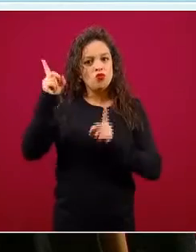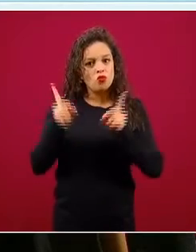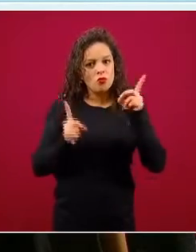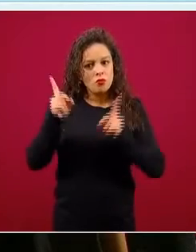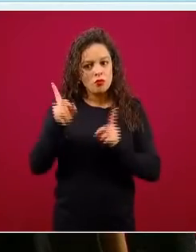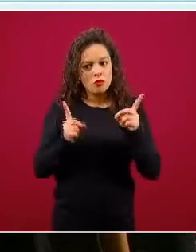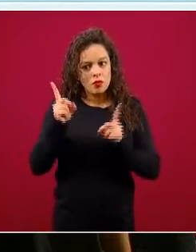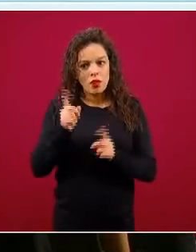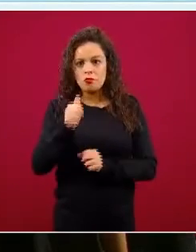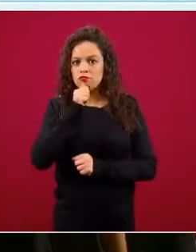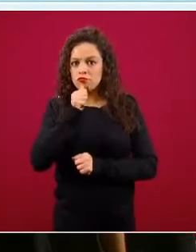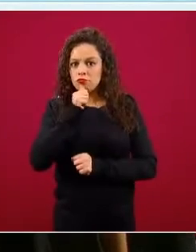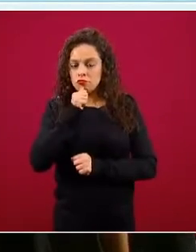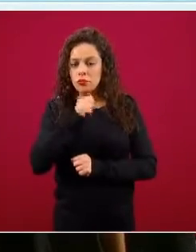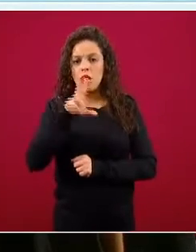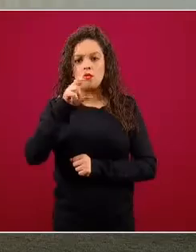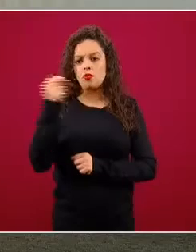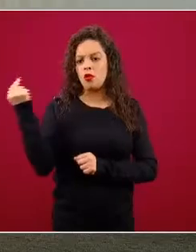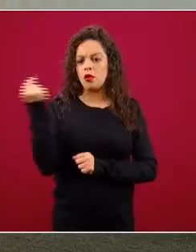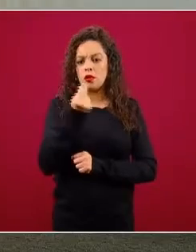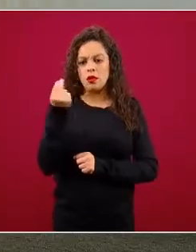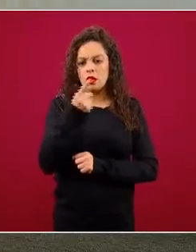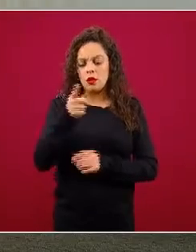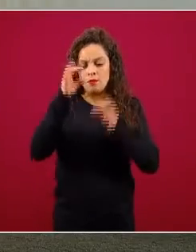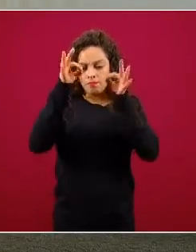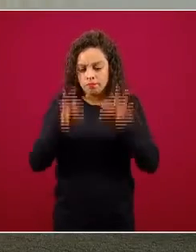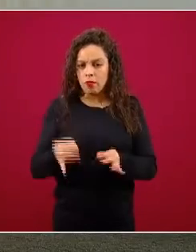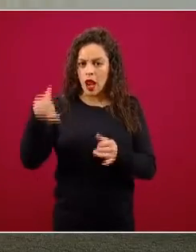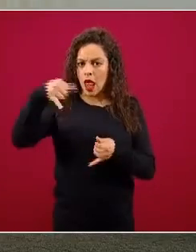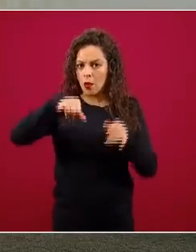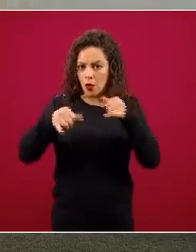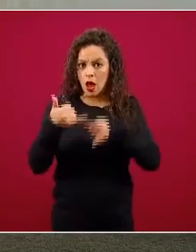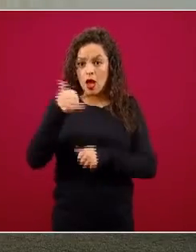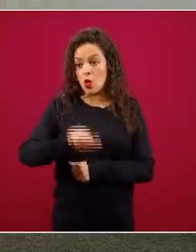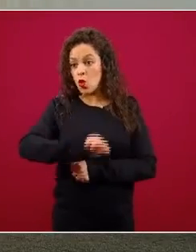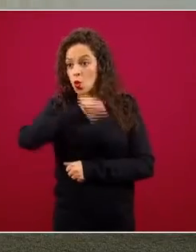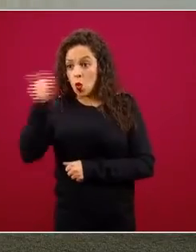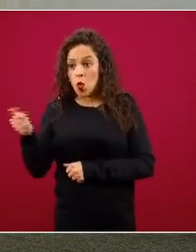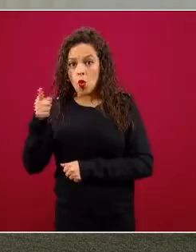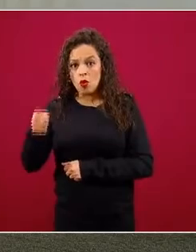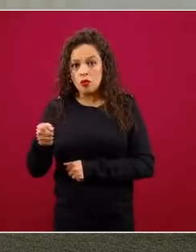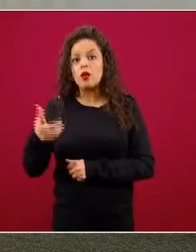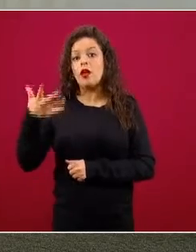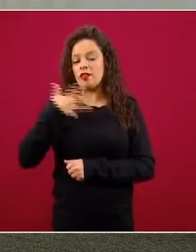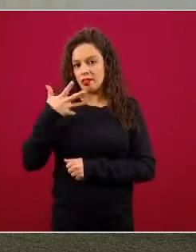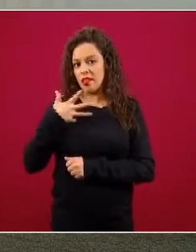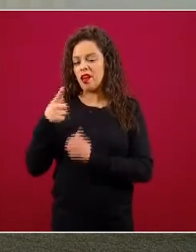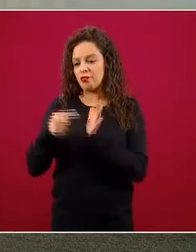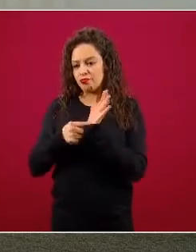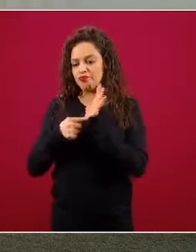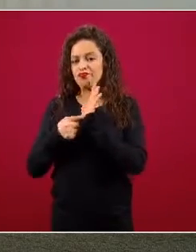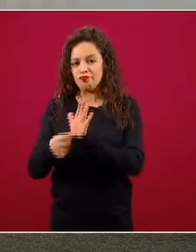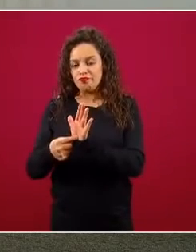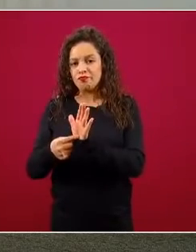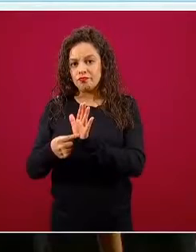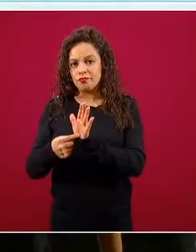confirmación por laboratorio, y existen los casos probables en donde existe evidencia de